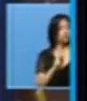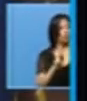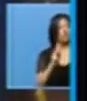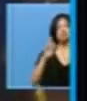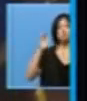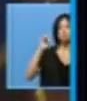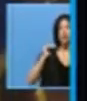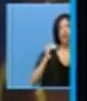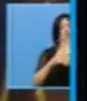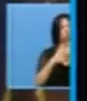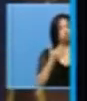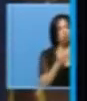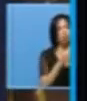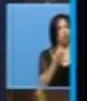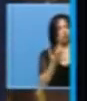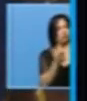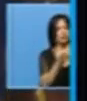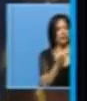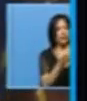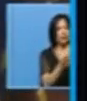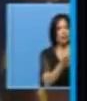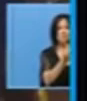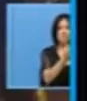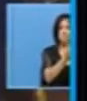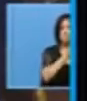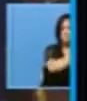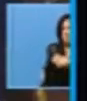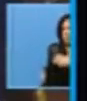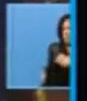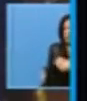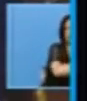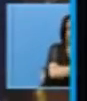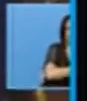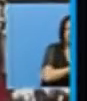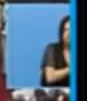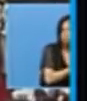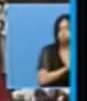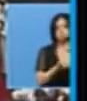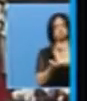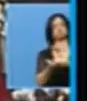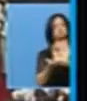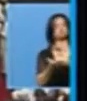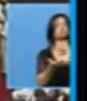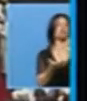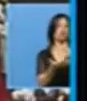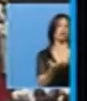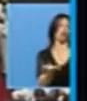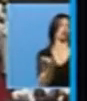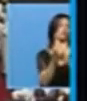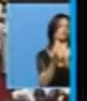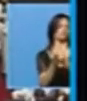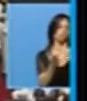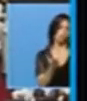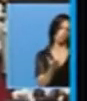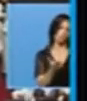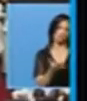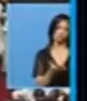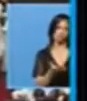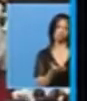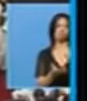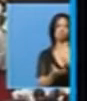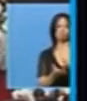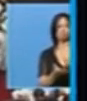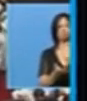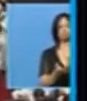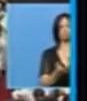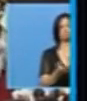uno per cápita. Hay más gente en Nueva York y la periferia de Nueva York, llegando a New Jersey, Connecticut y esa parte, pero per cápita,